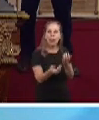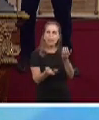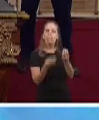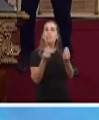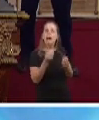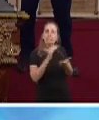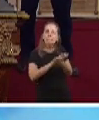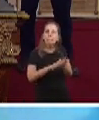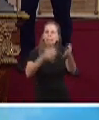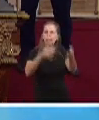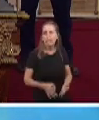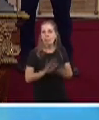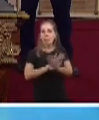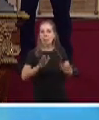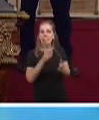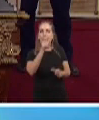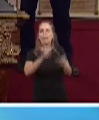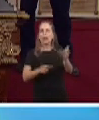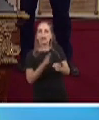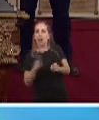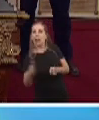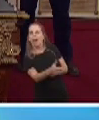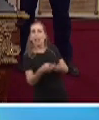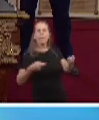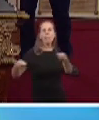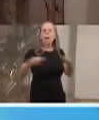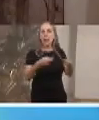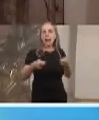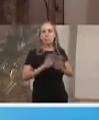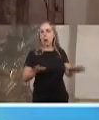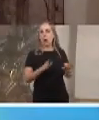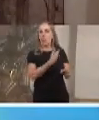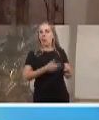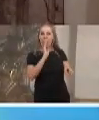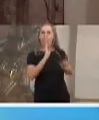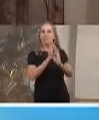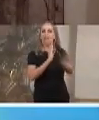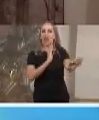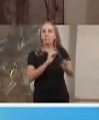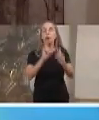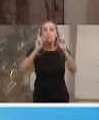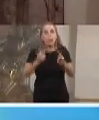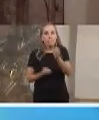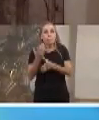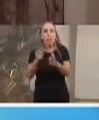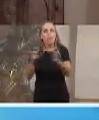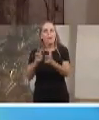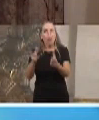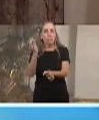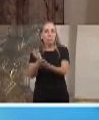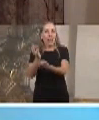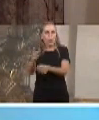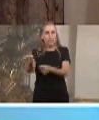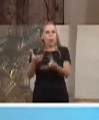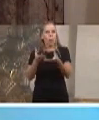qué convivíamos con problemas que el resto del mundo no convivía. Es decir, tratar de que la gente entendiera por qué la Argentina era el único país de